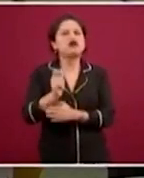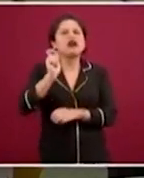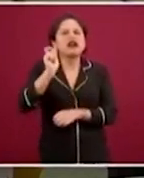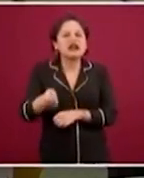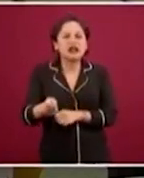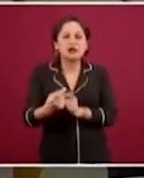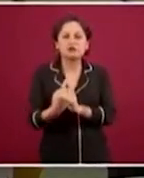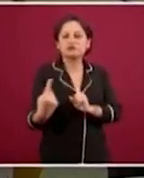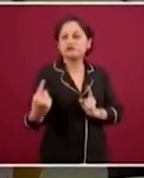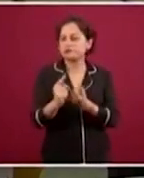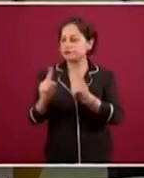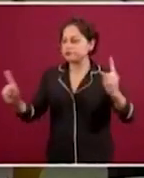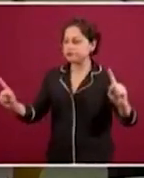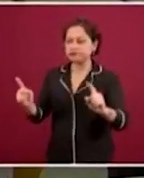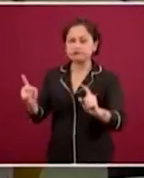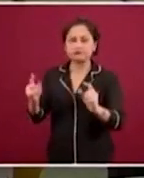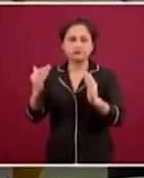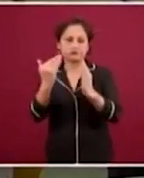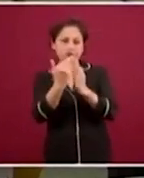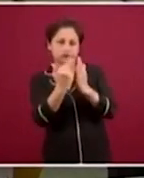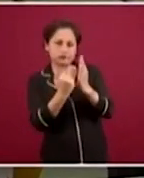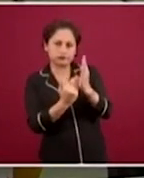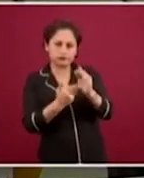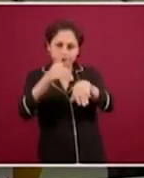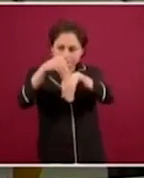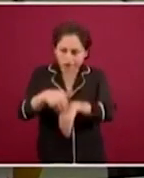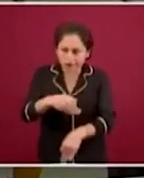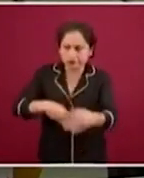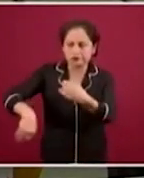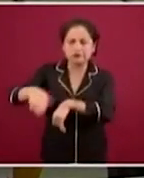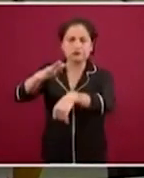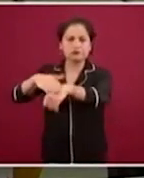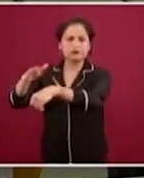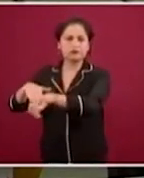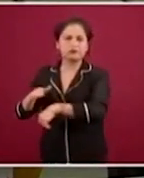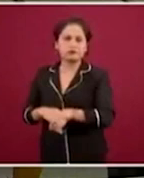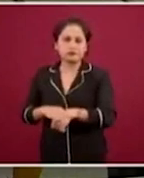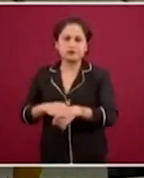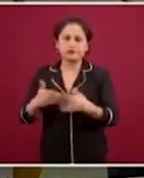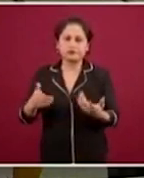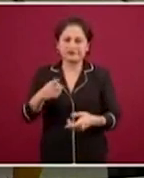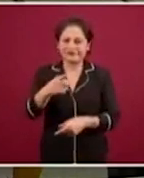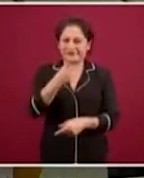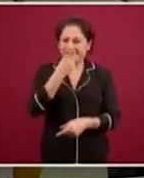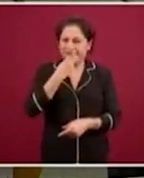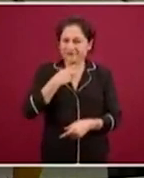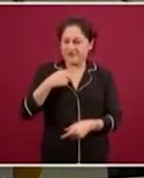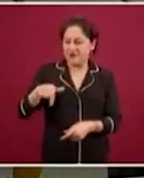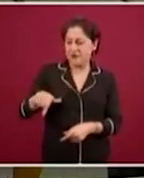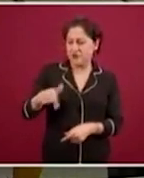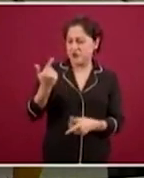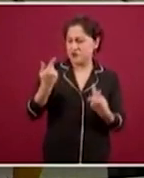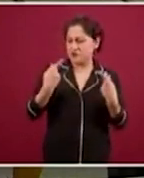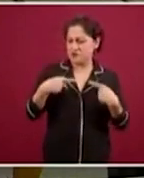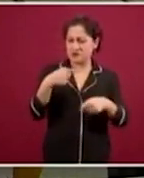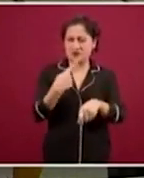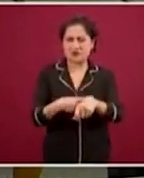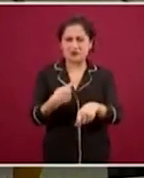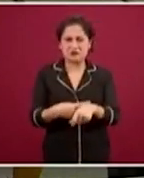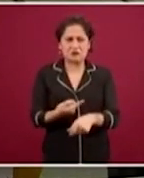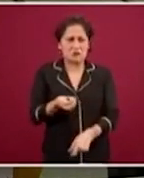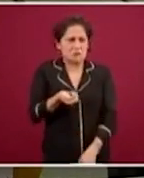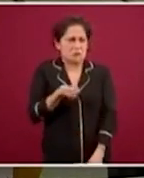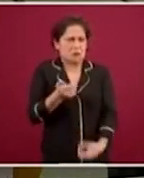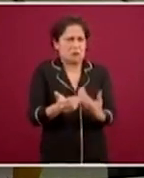apreciativa mente uno podría decir doce casos que poquitos casos no es cierto y uno podría pensar comparémonos con